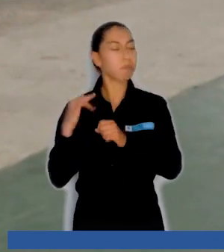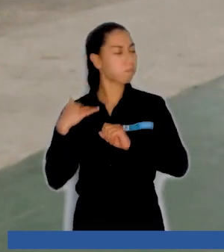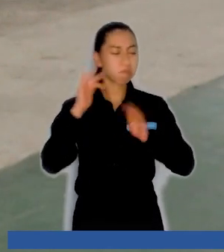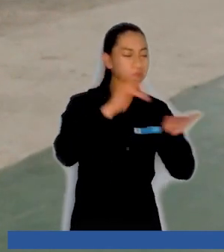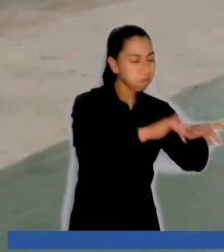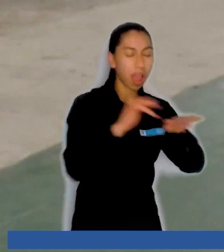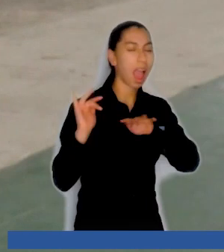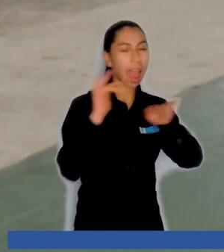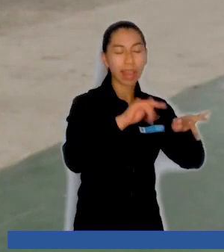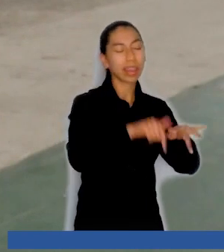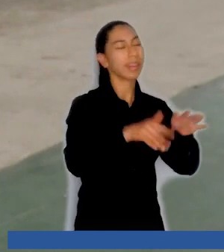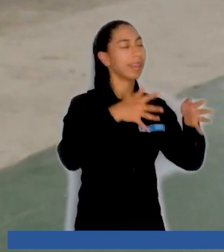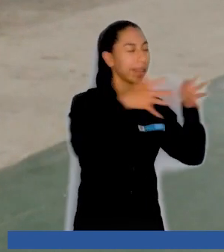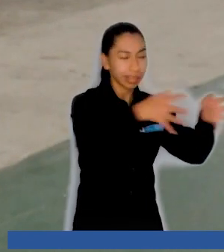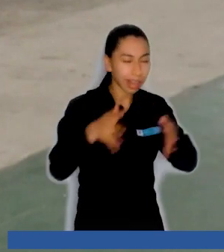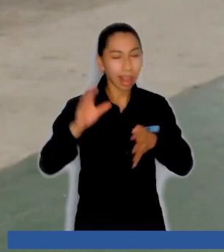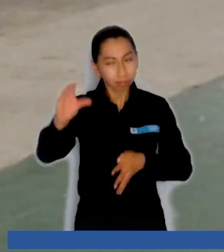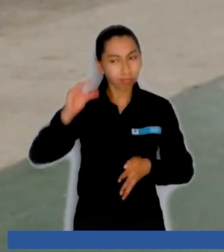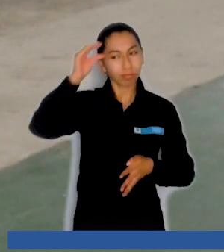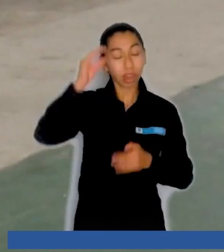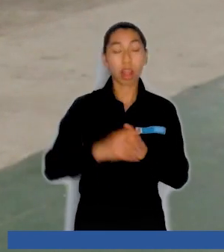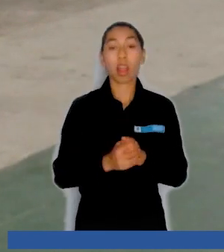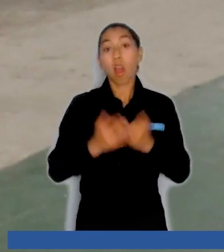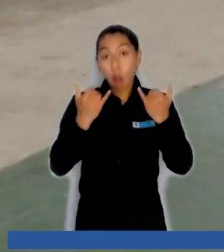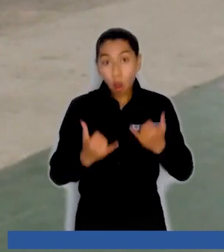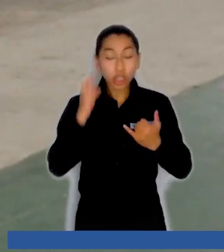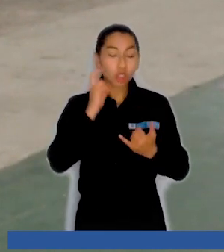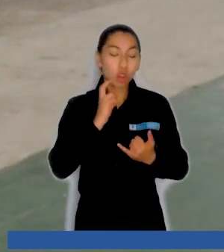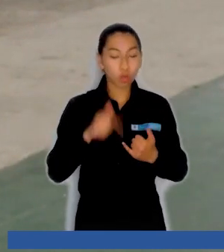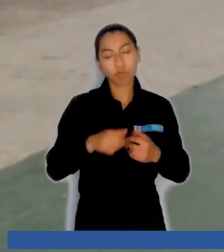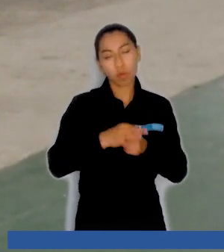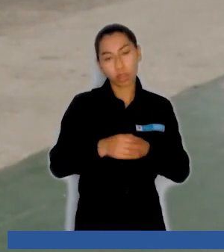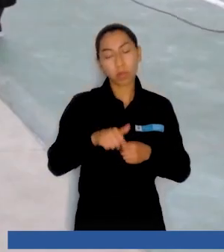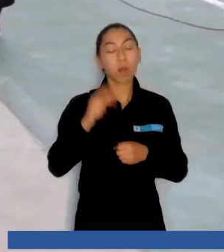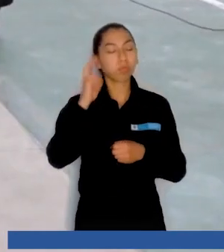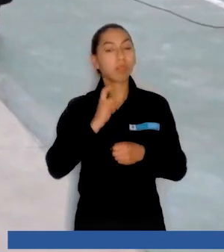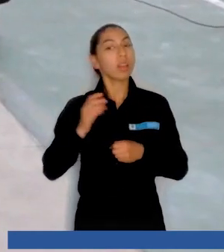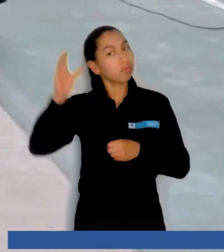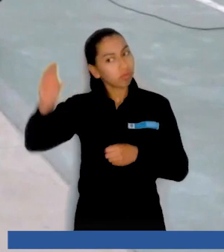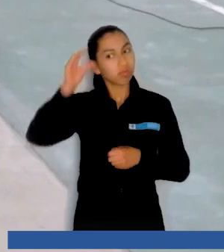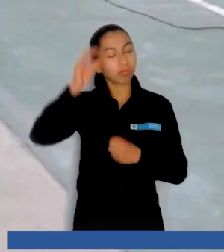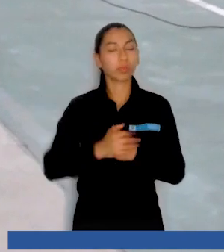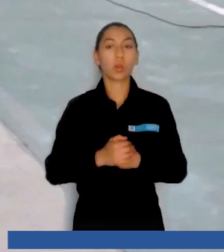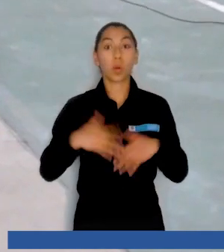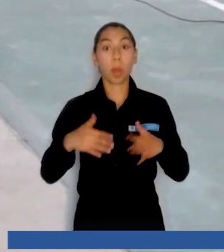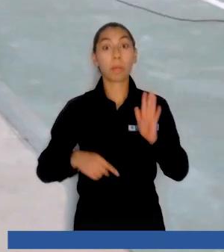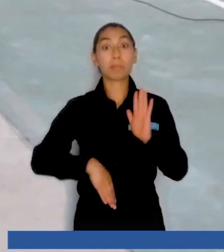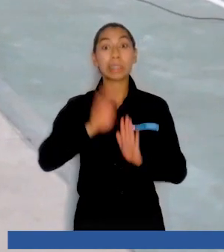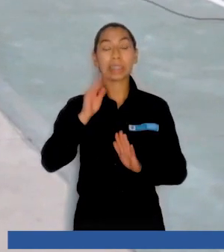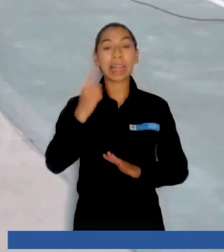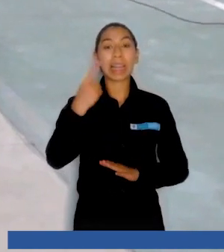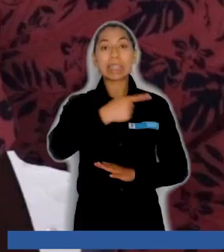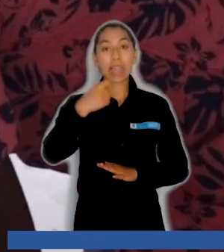transitorias para la paz y hoy nos tocó aquí esta capacitación en el departamento del Chocó. Más de 100 personas asistieron a la